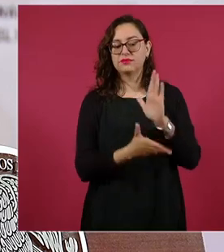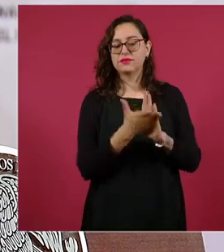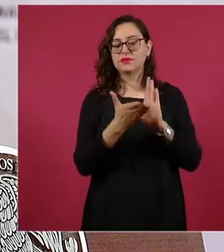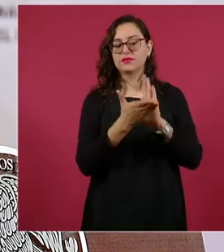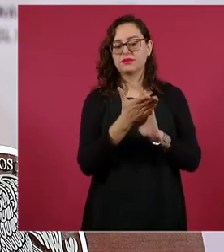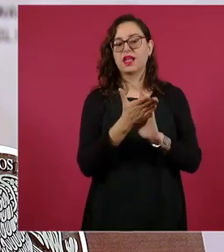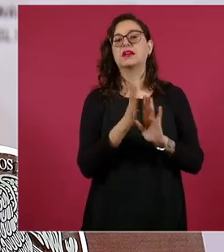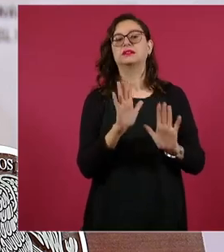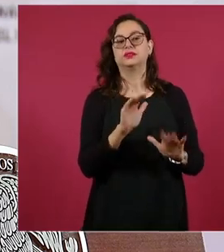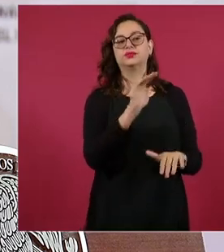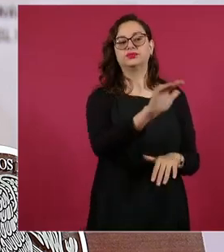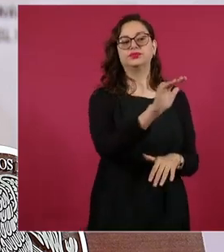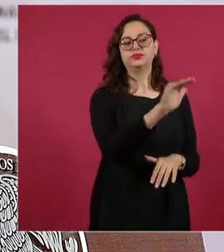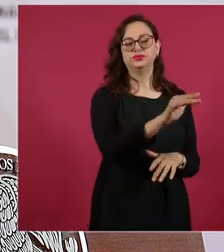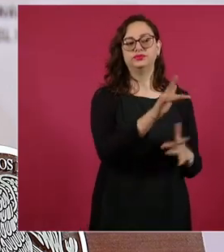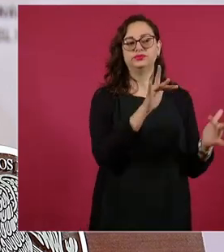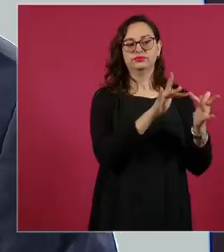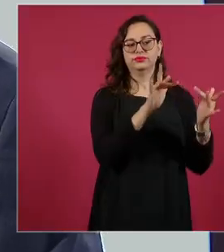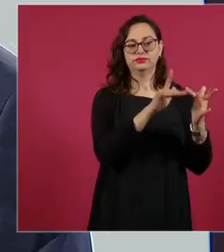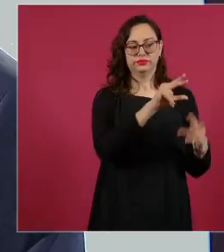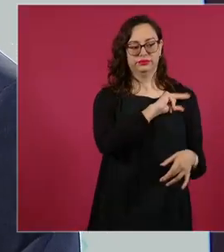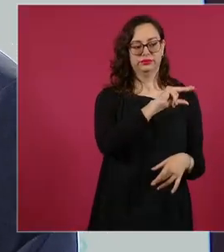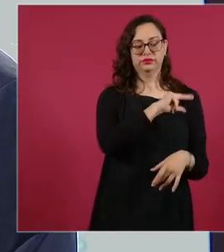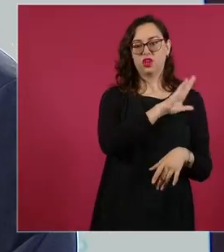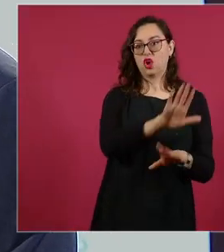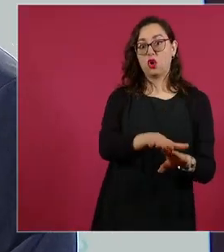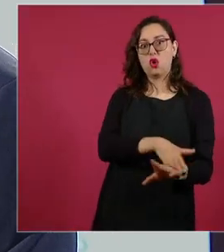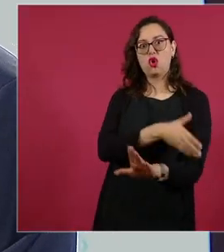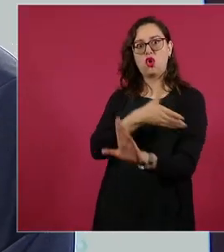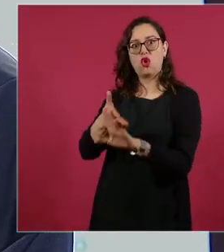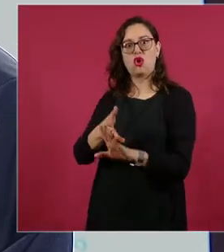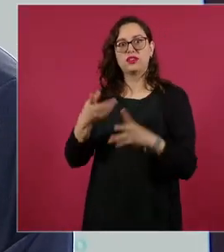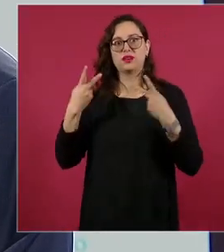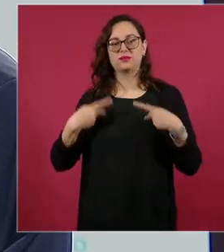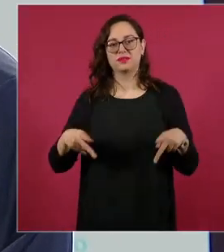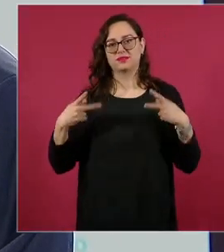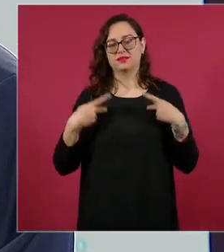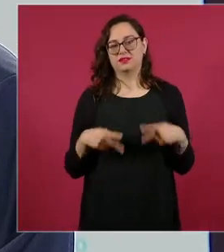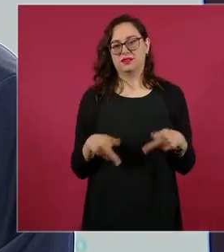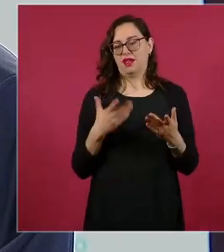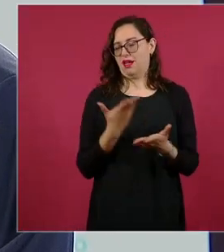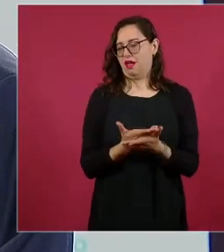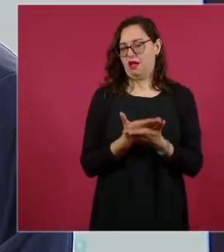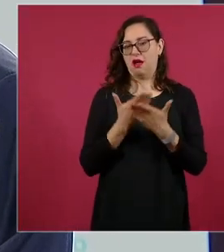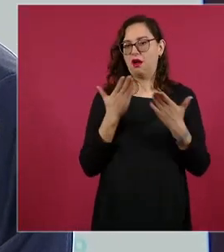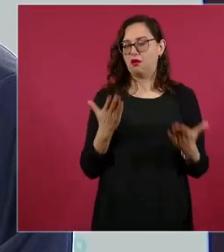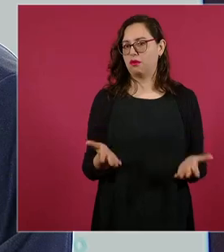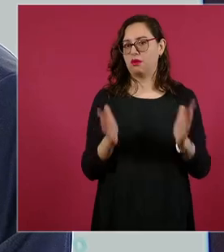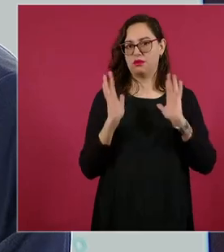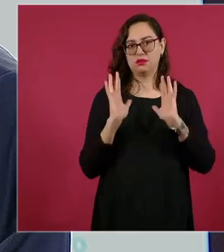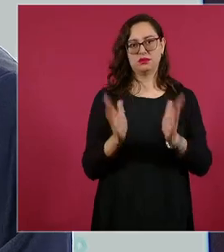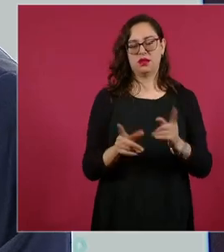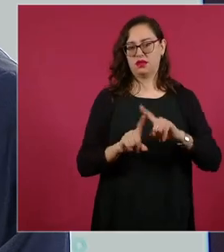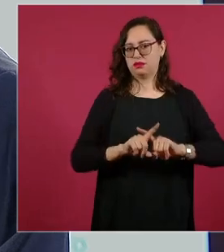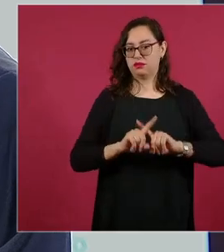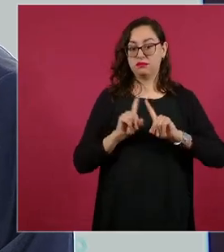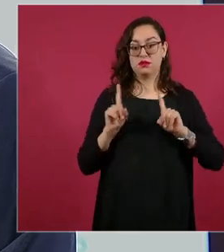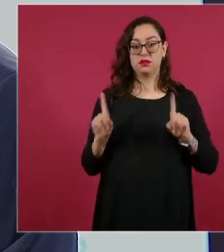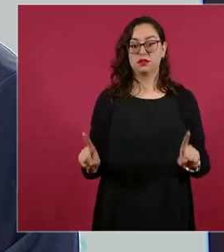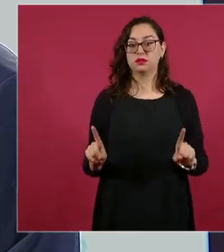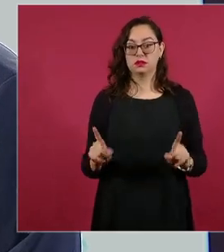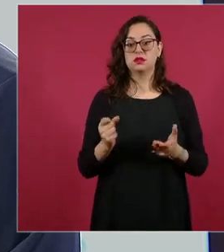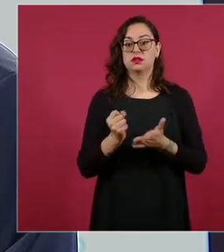acosaran a la derechohabiencia. Esto afortunadamente ha quedado en el pasado. Hoy en día el derechohabiente toma una decisión